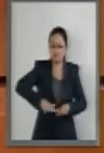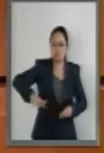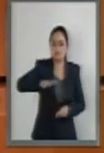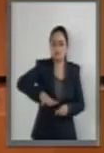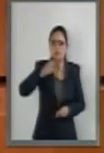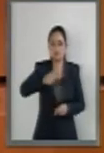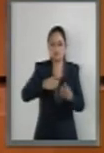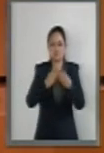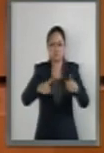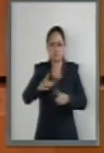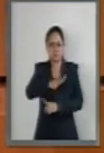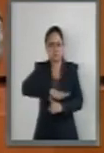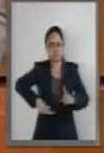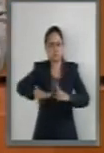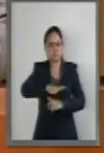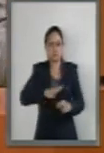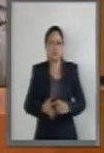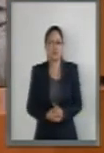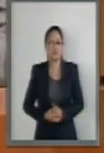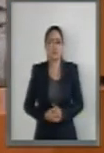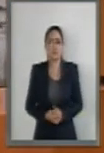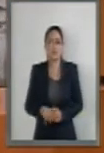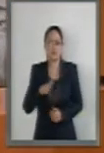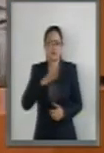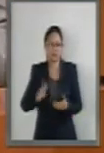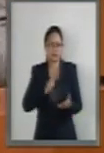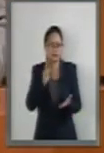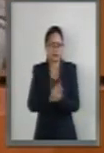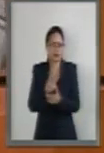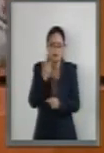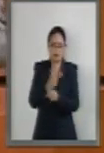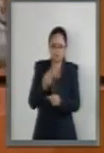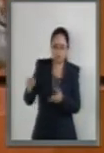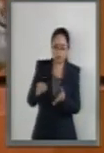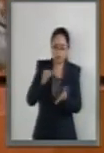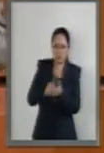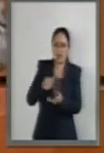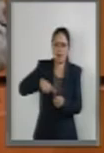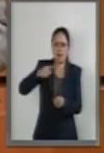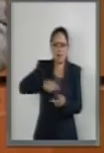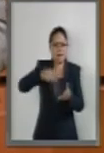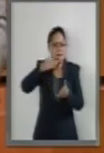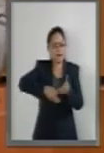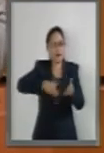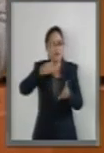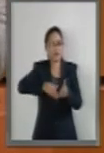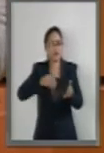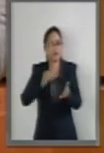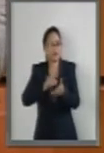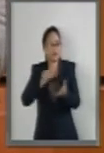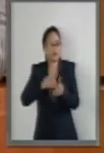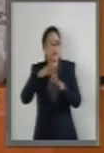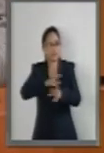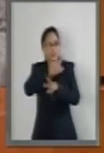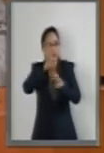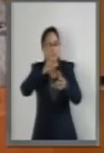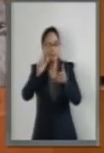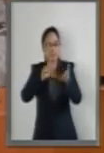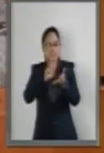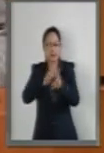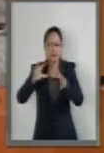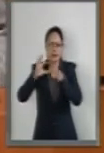y Desarrollo Urbano. Hay una reforma que nos ha tocado a todos y es la que hace falta en el concierto de reformas que han